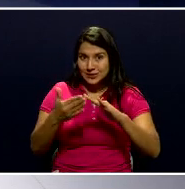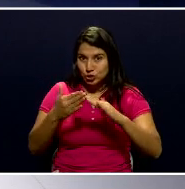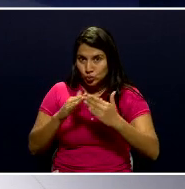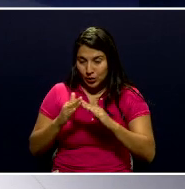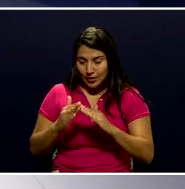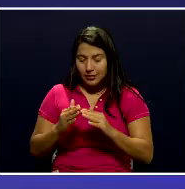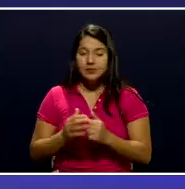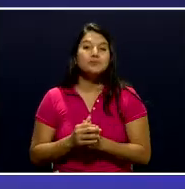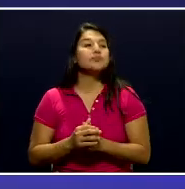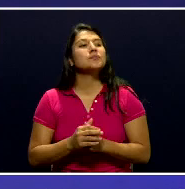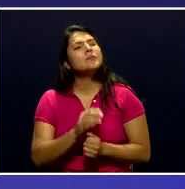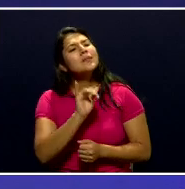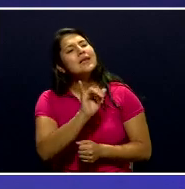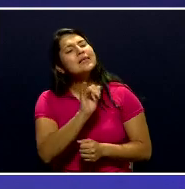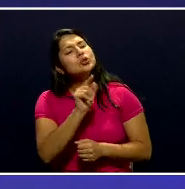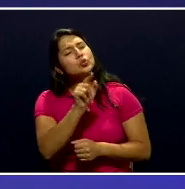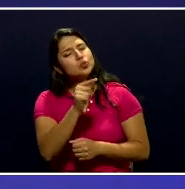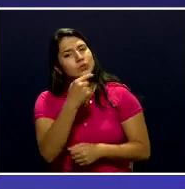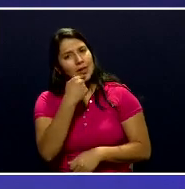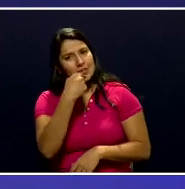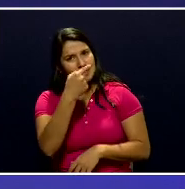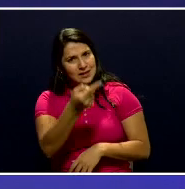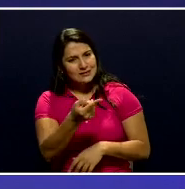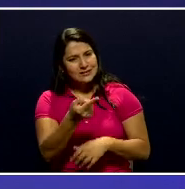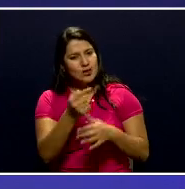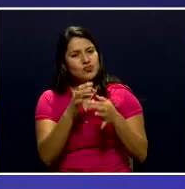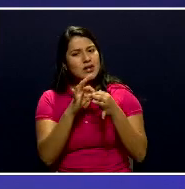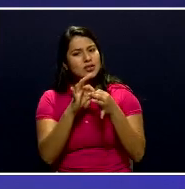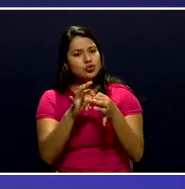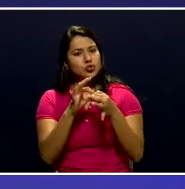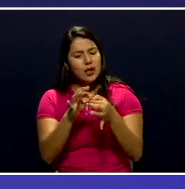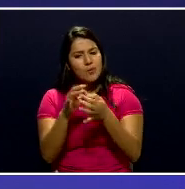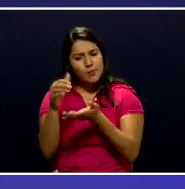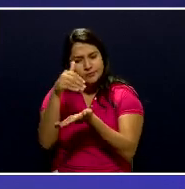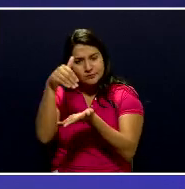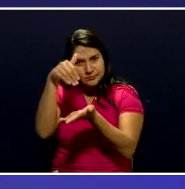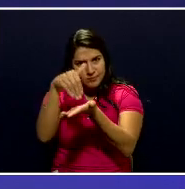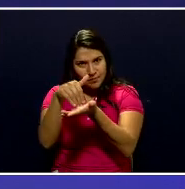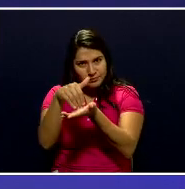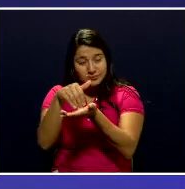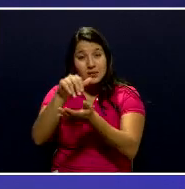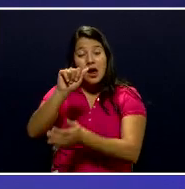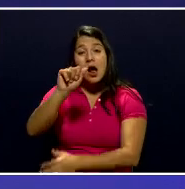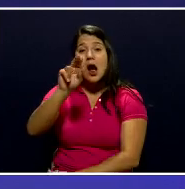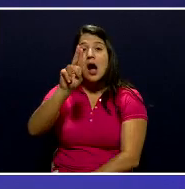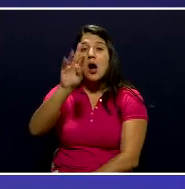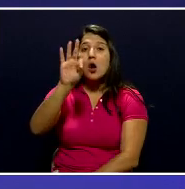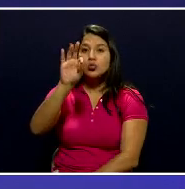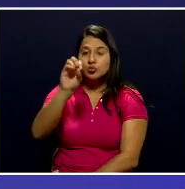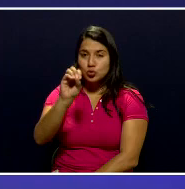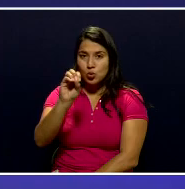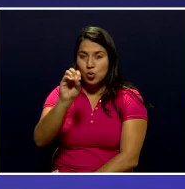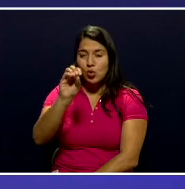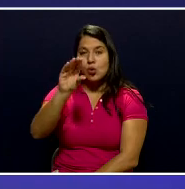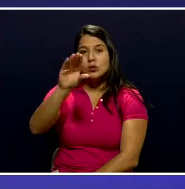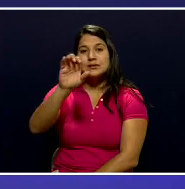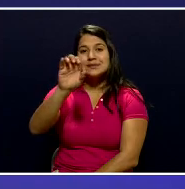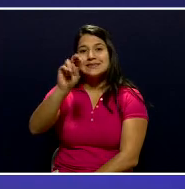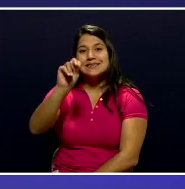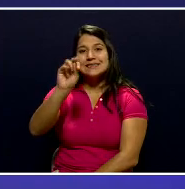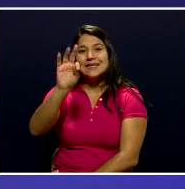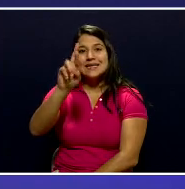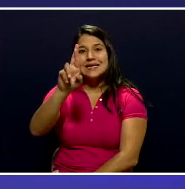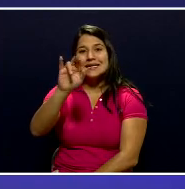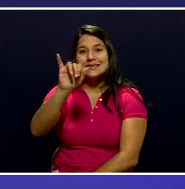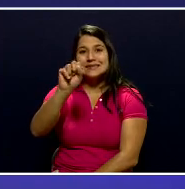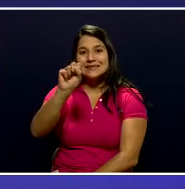Justamente este elemento que usted menciona del autocentrismo, me encantó el término, el autocentrismo, ¿verdad? El vivir